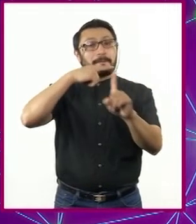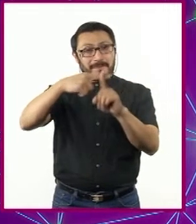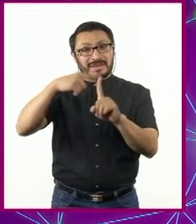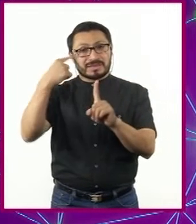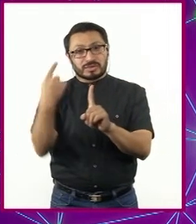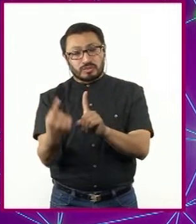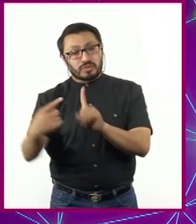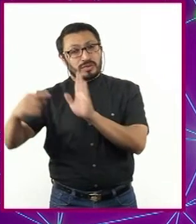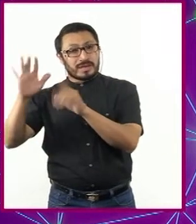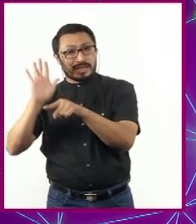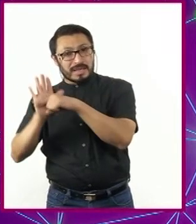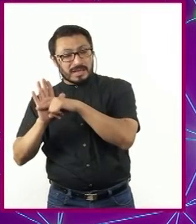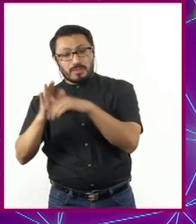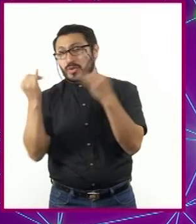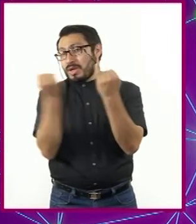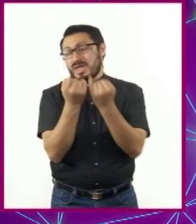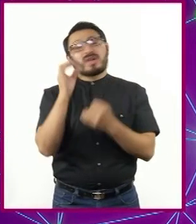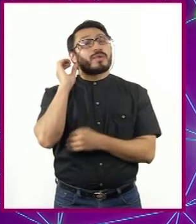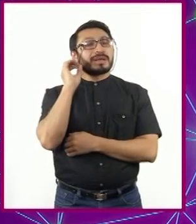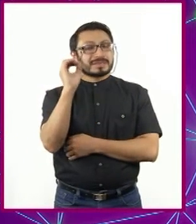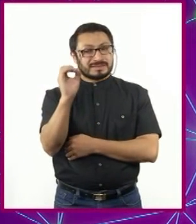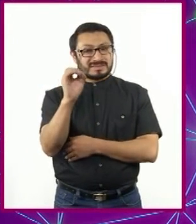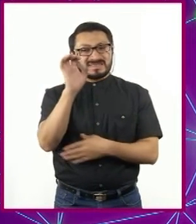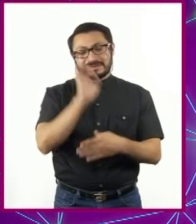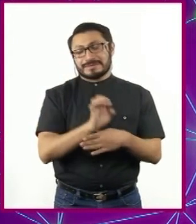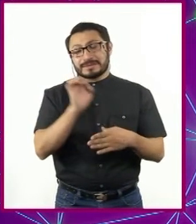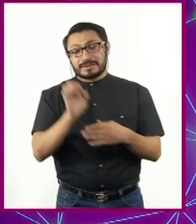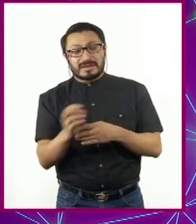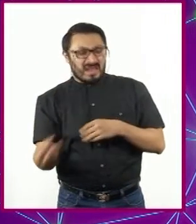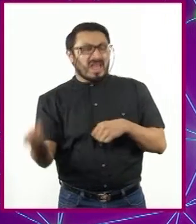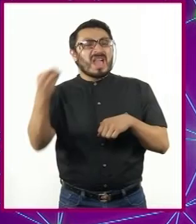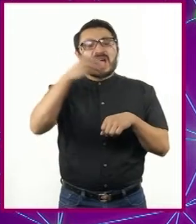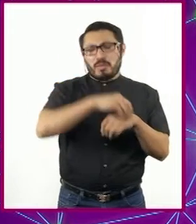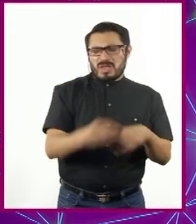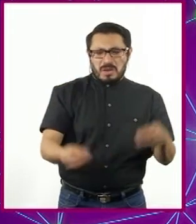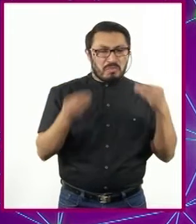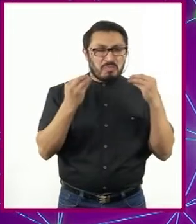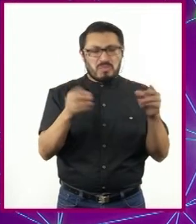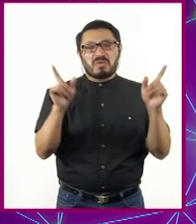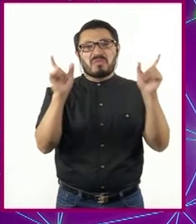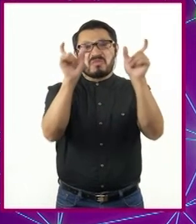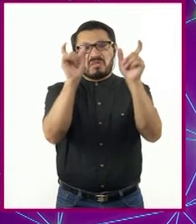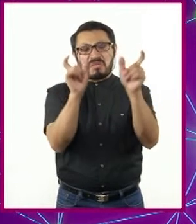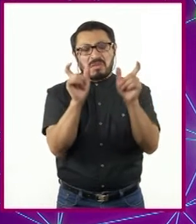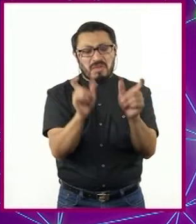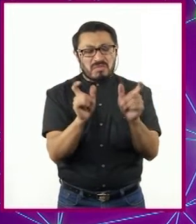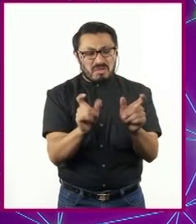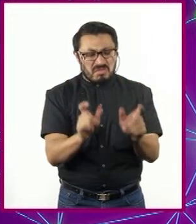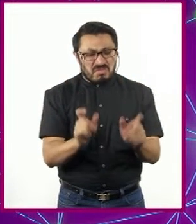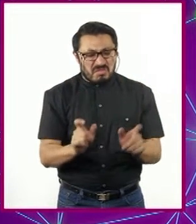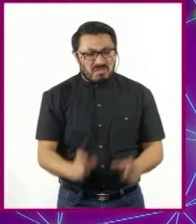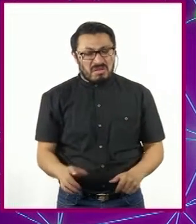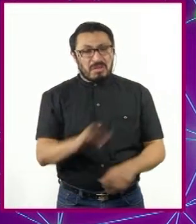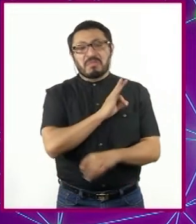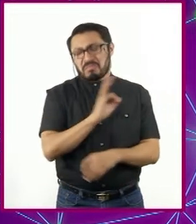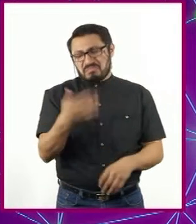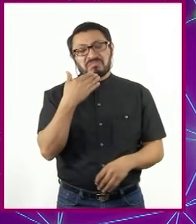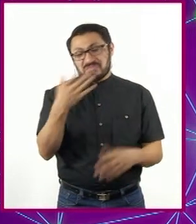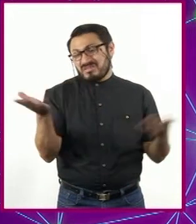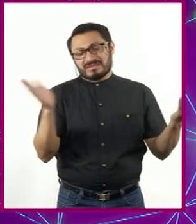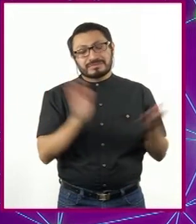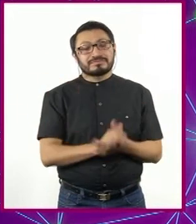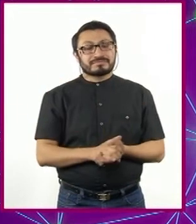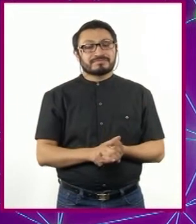1 negativo es igual a 0, por lo que se pueden agregar tantas parejas de fichas rojas y negras como lo requiera